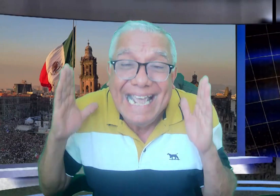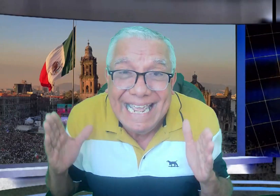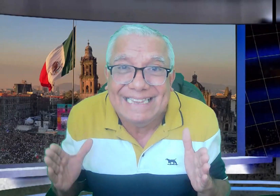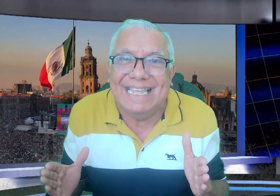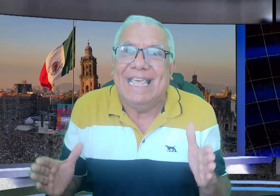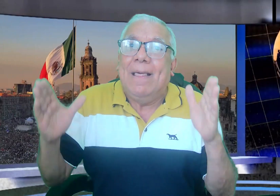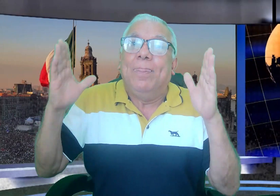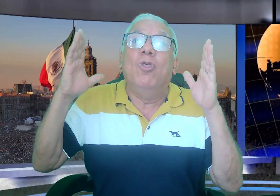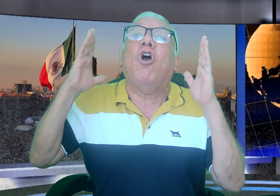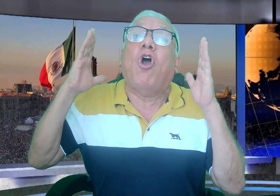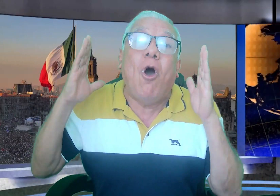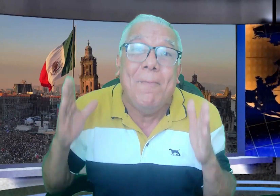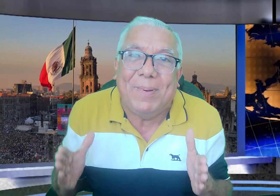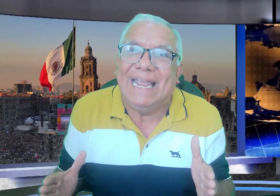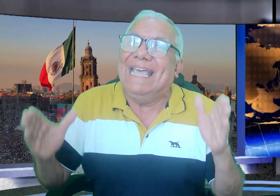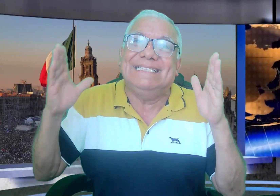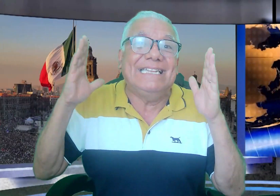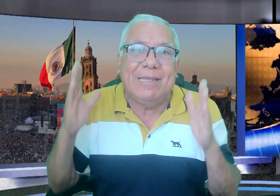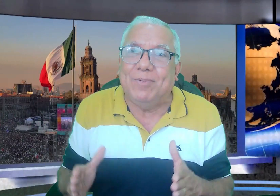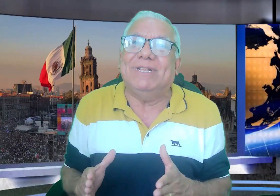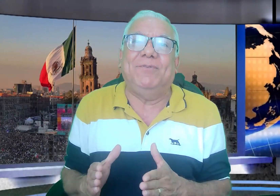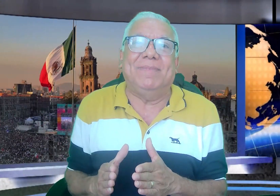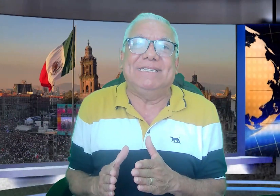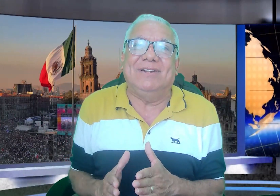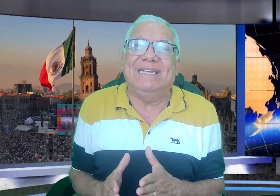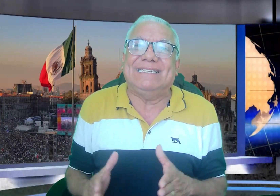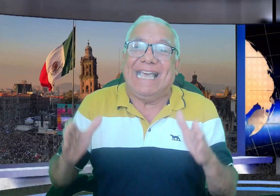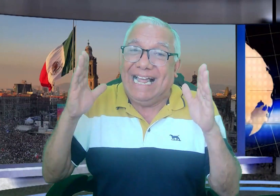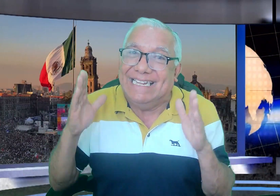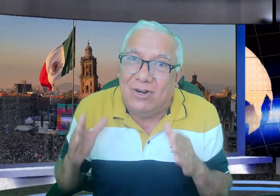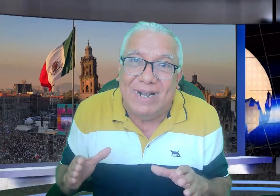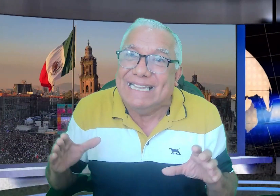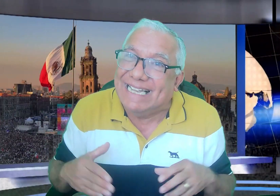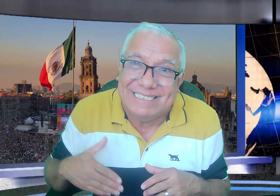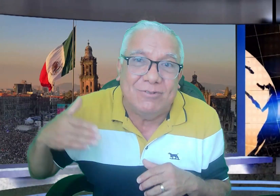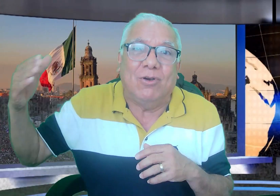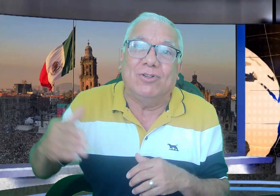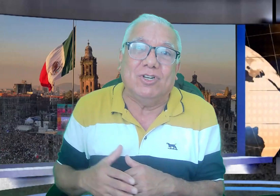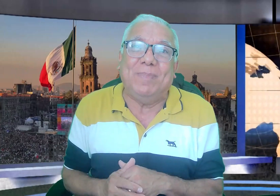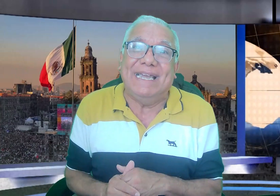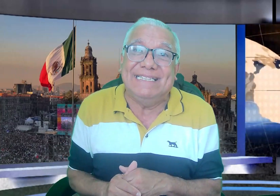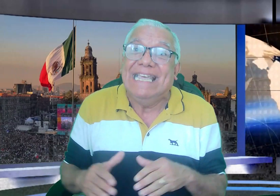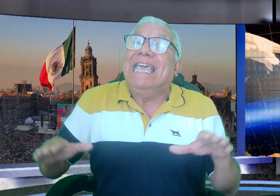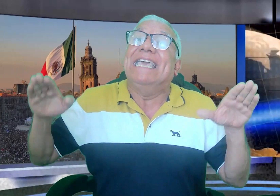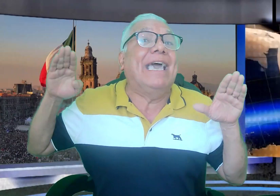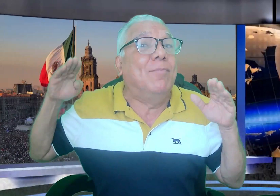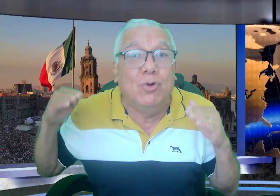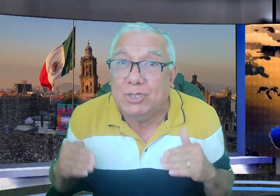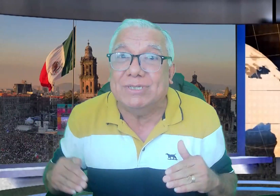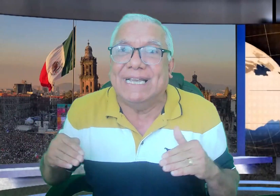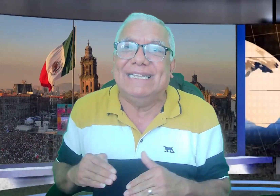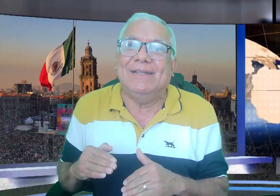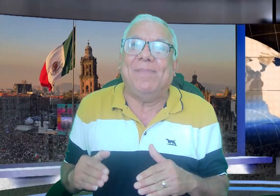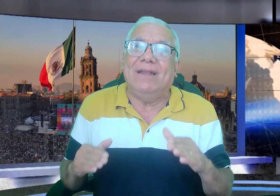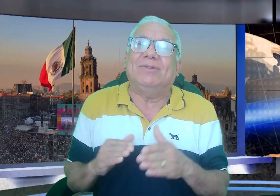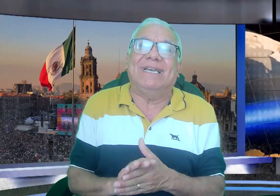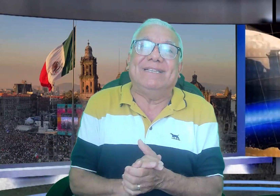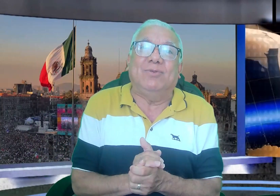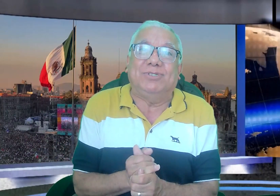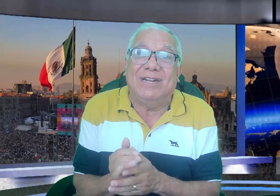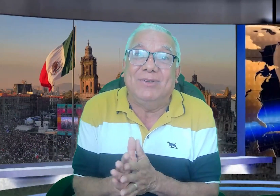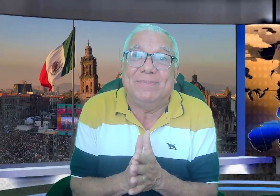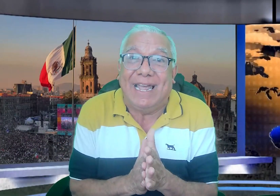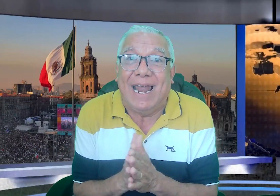la gente no compre ese tipo de afirmaciones que Calderón está haciendo en otros países y que muchos en este país lo